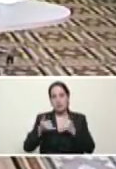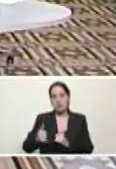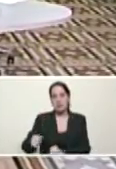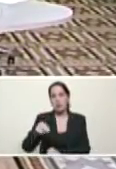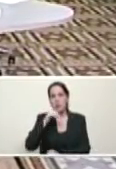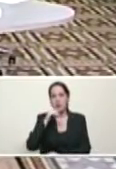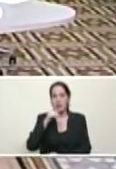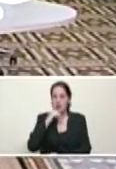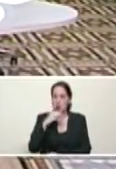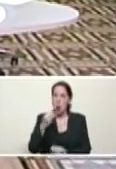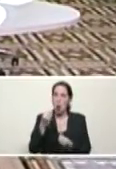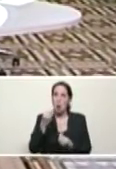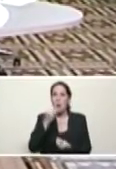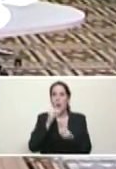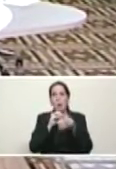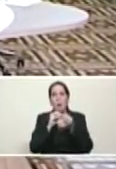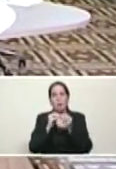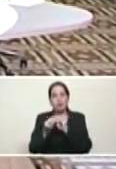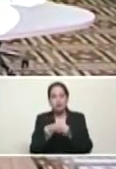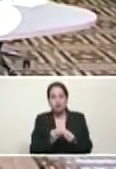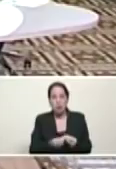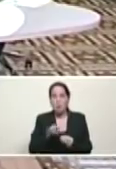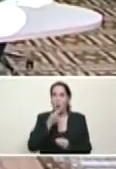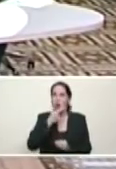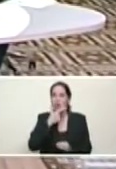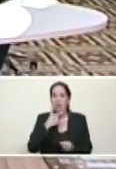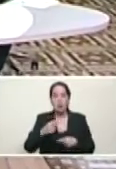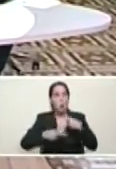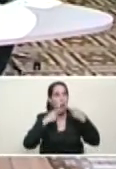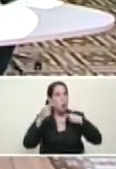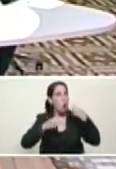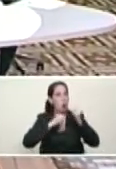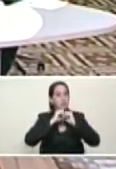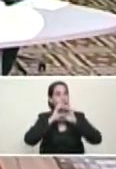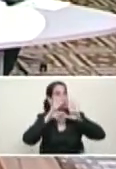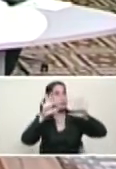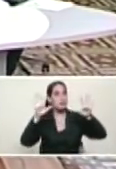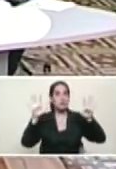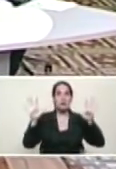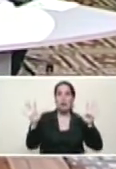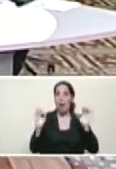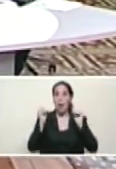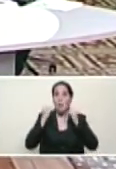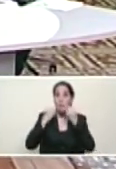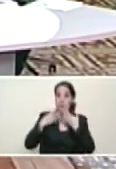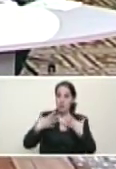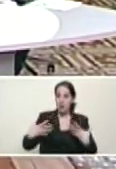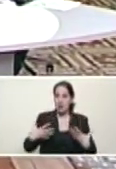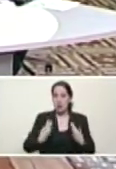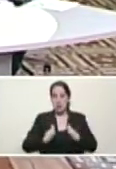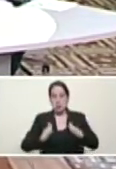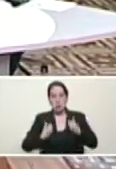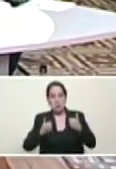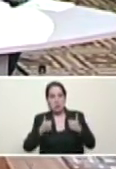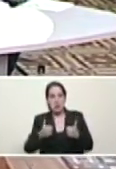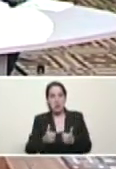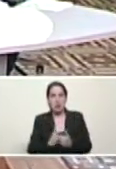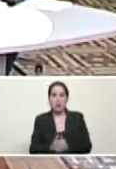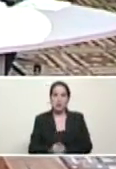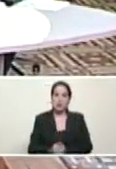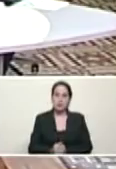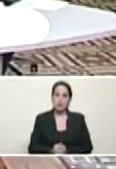¿cómo puede ser más bella, más linda, más colorida, más brillante, más hermosa, más vivible, el vivir viviendo?